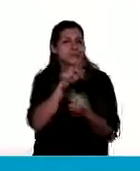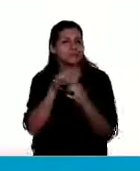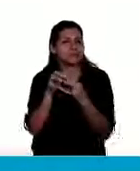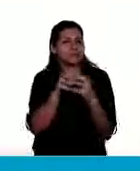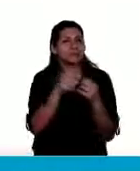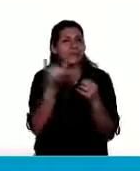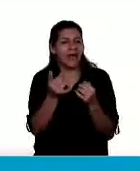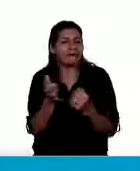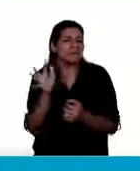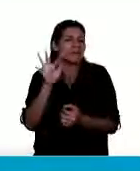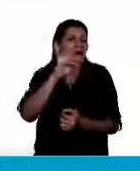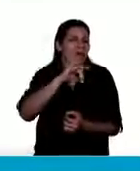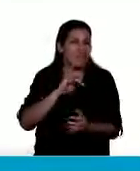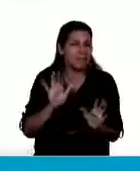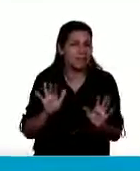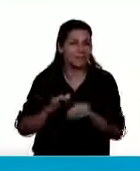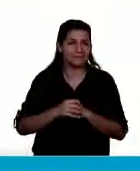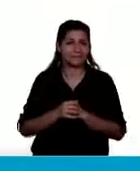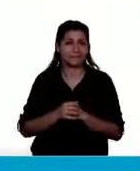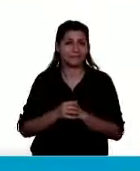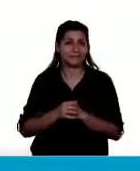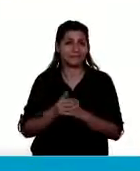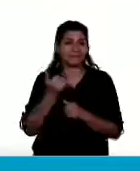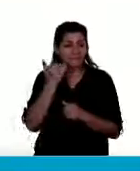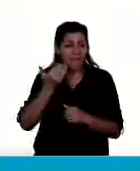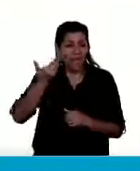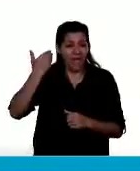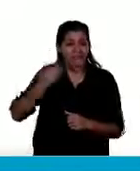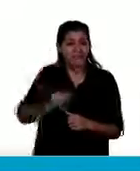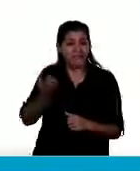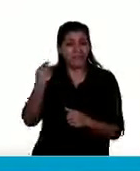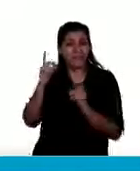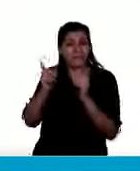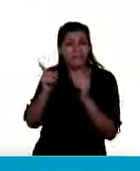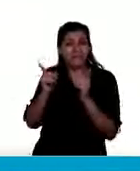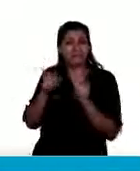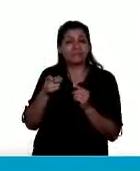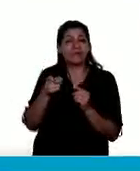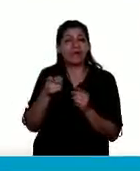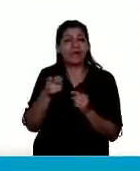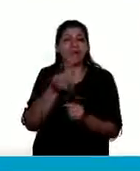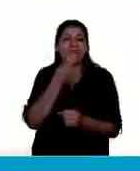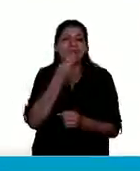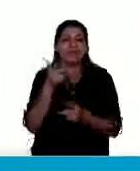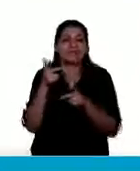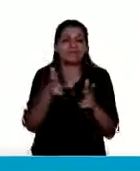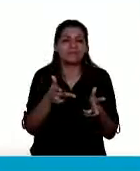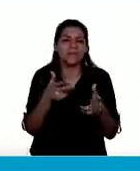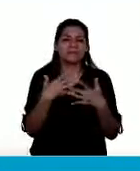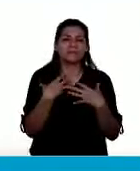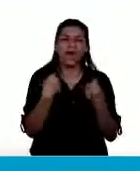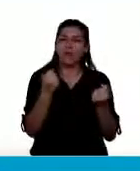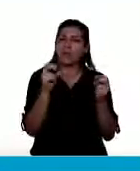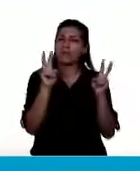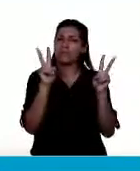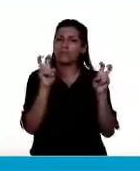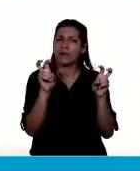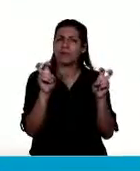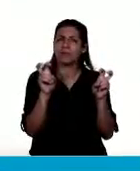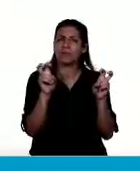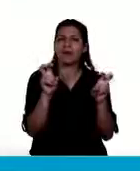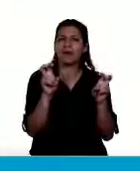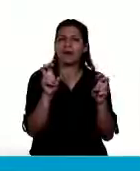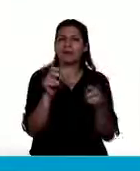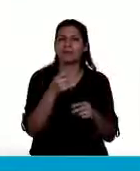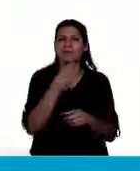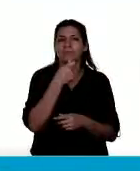vida cotidiana. Ya en ese año, porque ahora, bueno, hasta es fácil decir que la salud no es solamente la